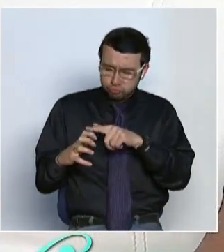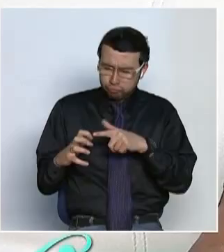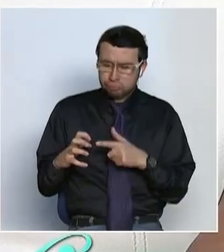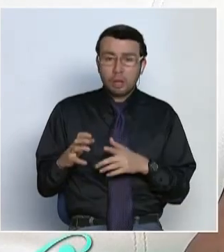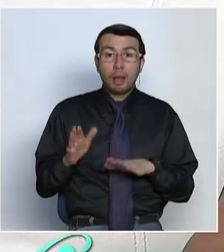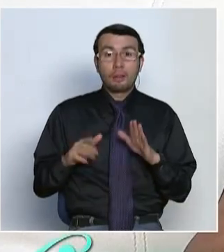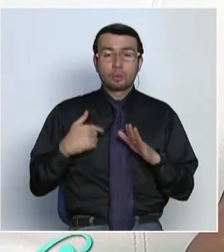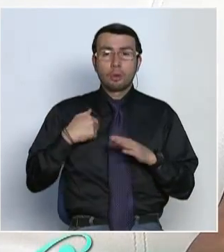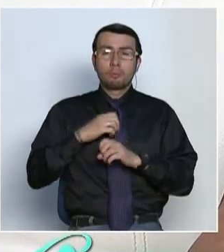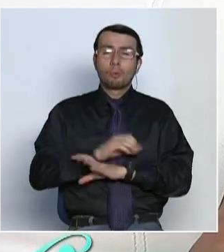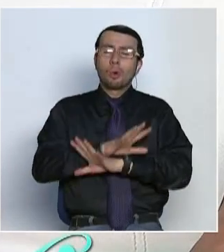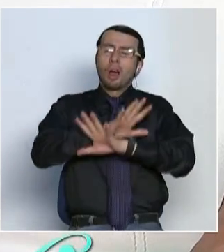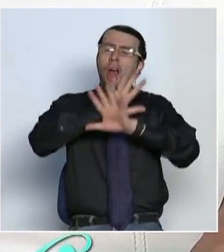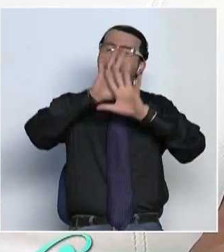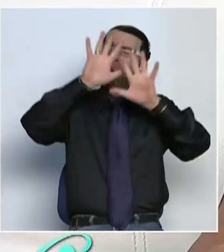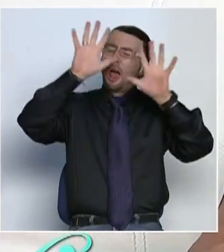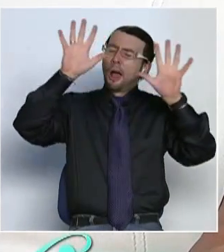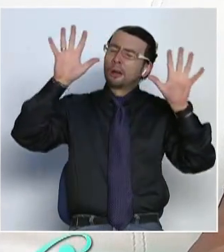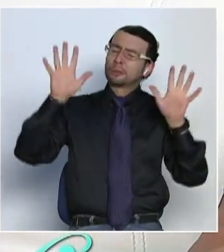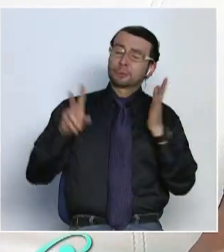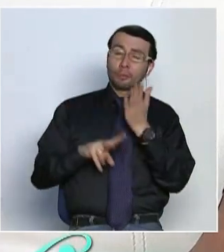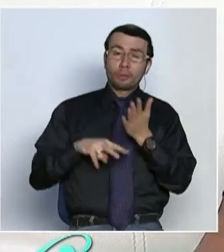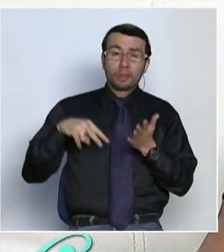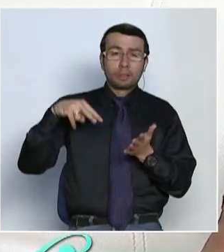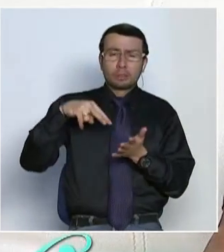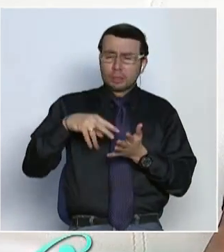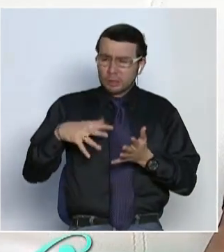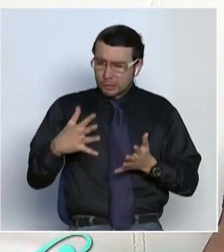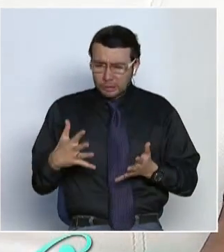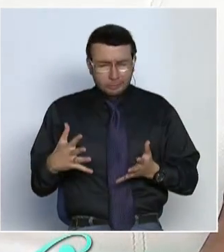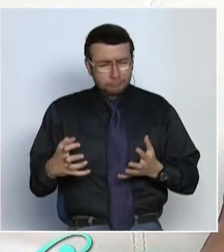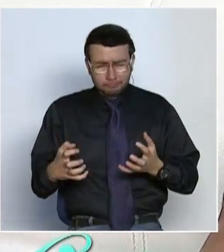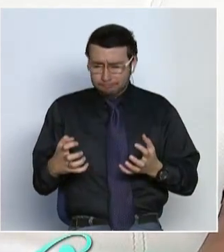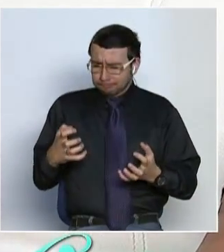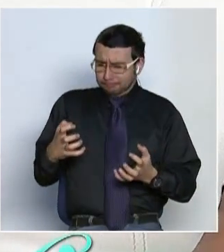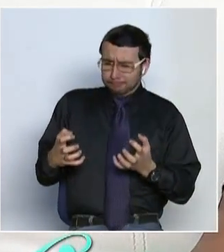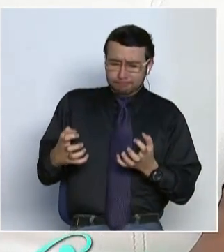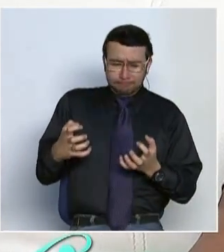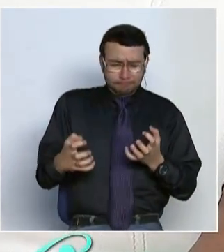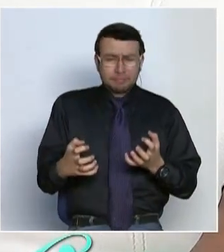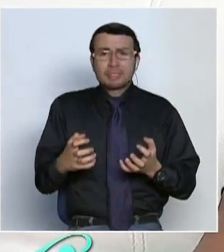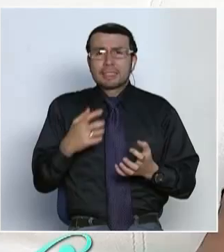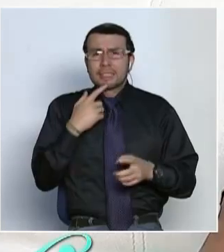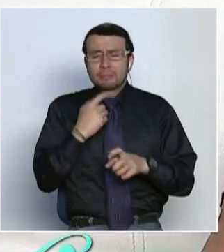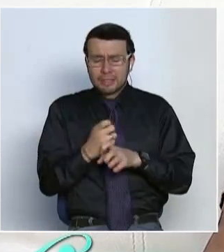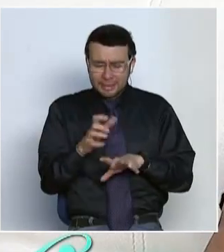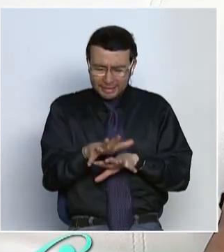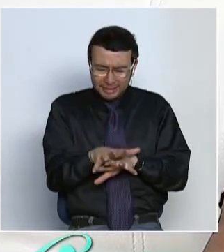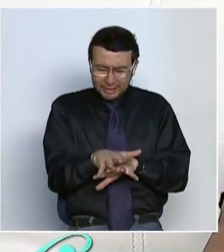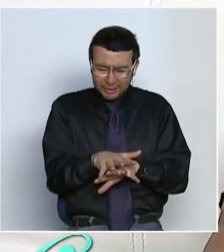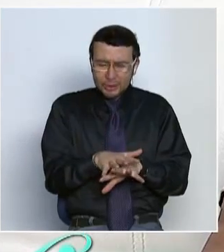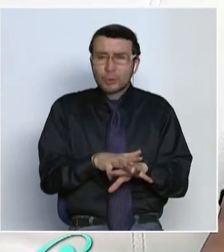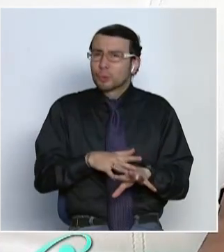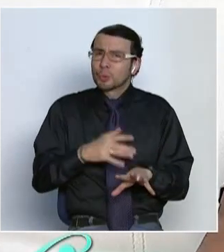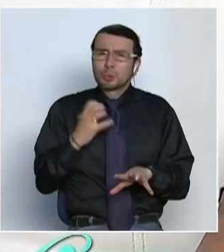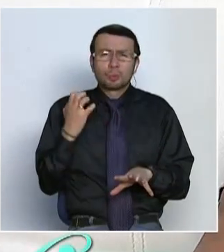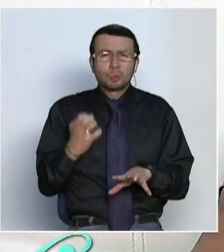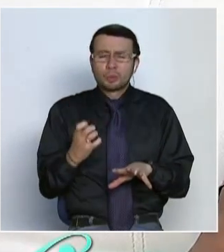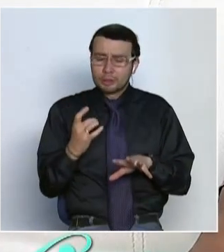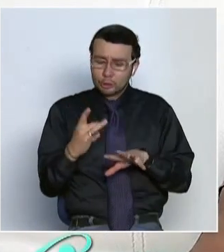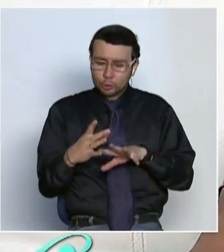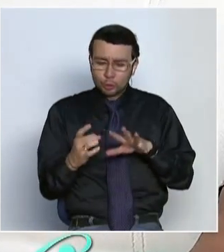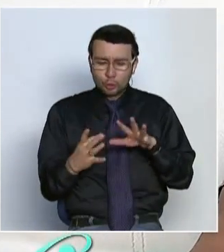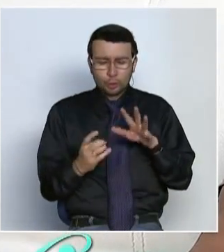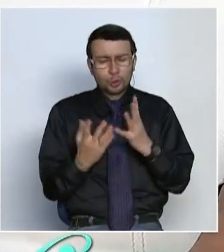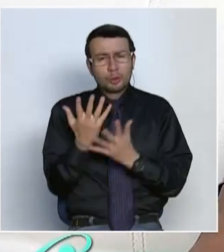Cuando me levanto no puedo ni, si así pues siguiera el día no podía hacer nada porque el dolor es impresionante en